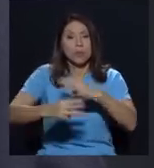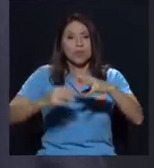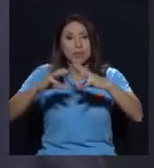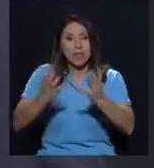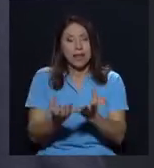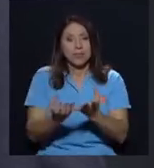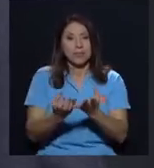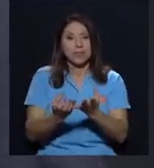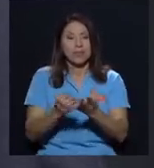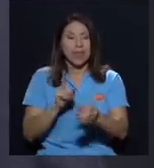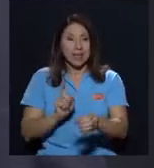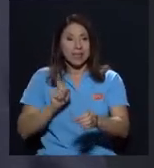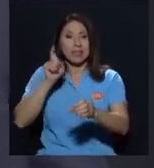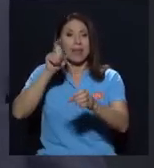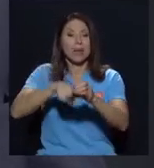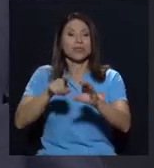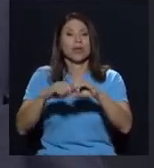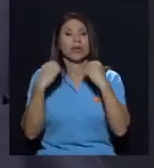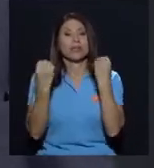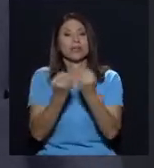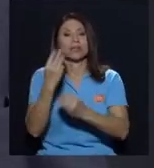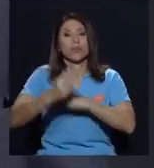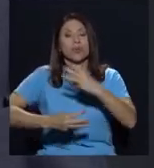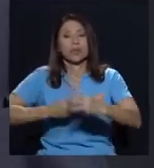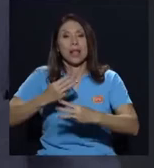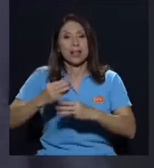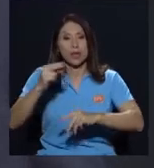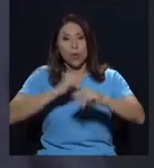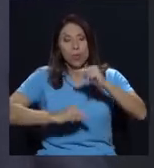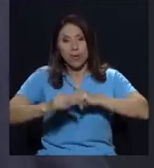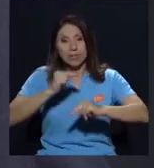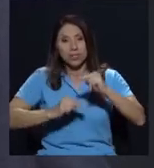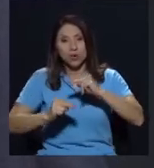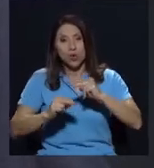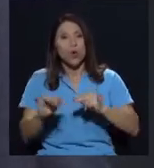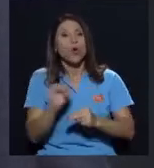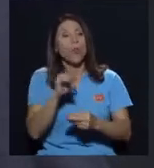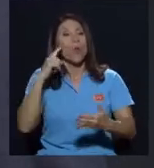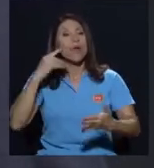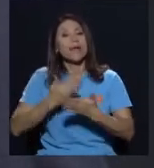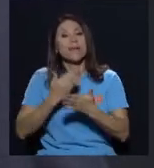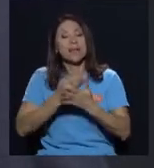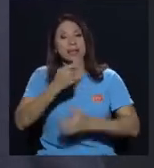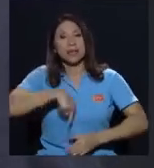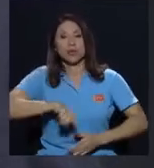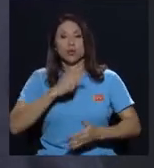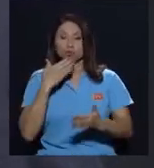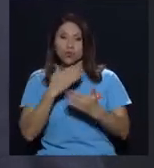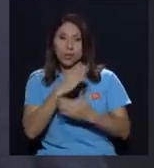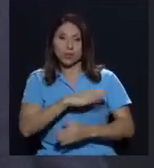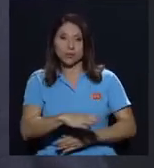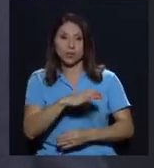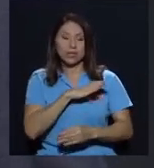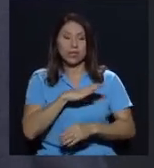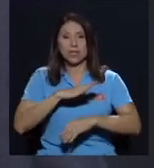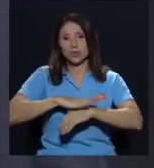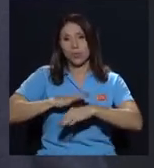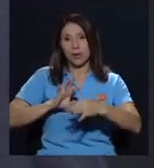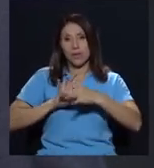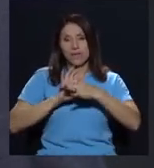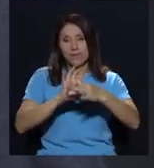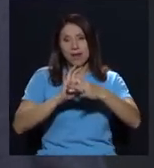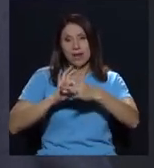como evidencia y que nos íbamos a portar bien en lo que se refiere a las relaciones comerciales de